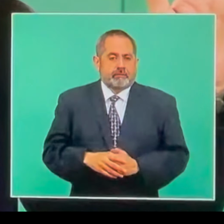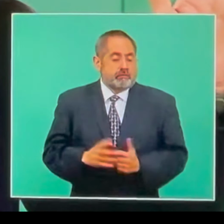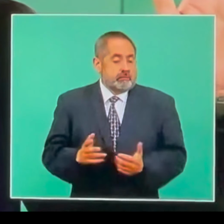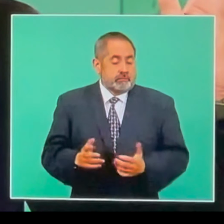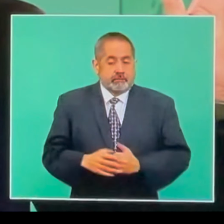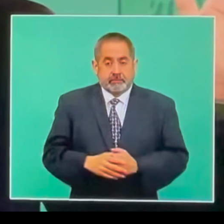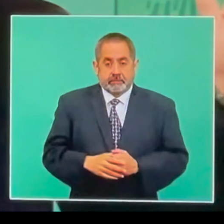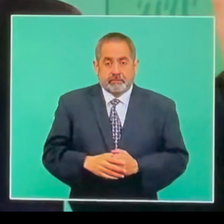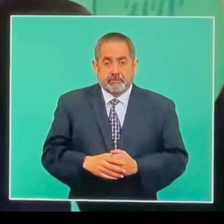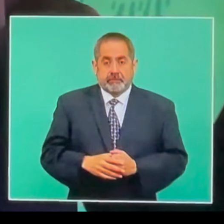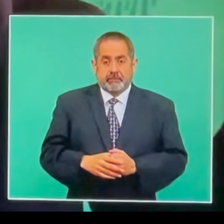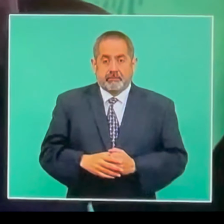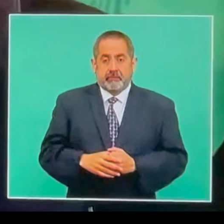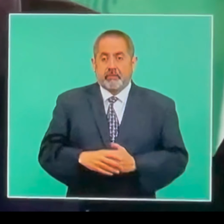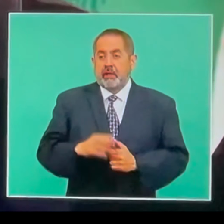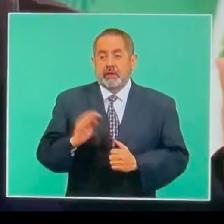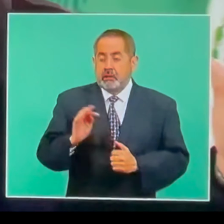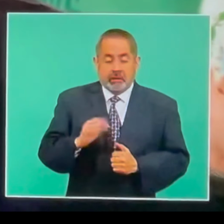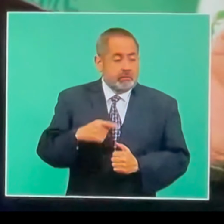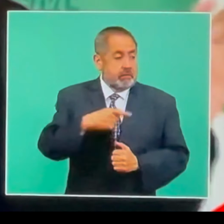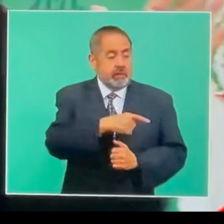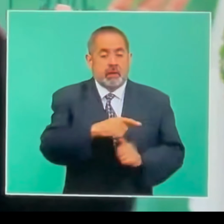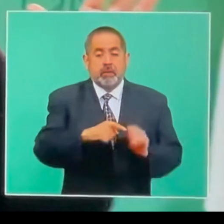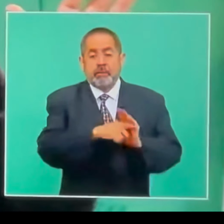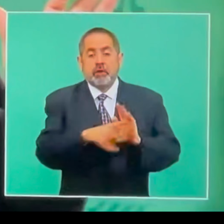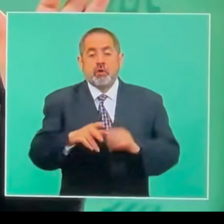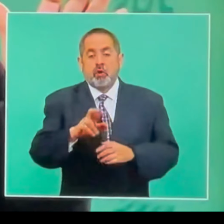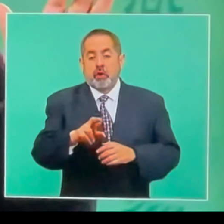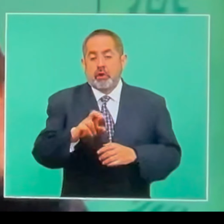ya el Reforma y el Universal